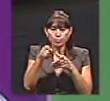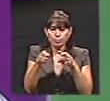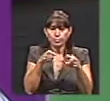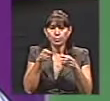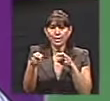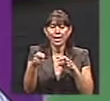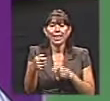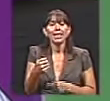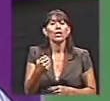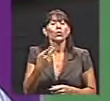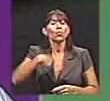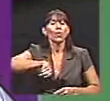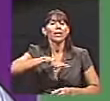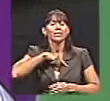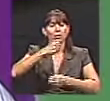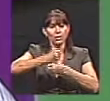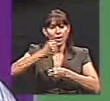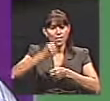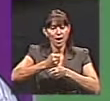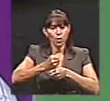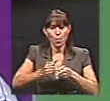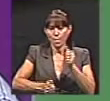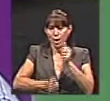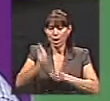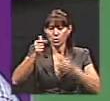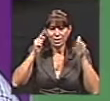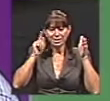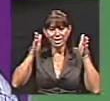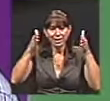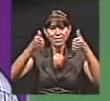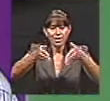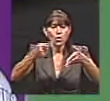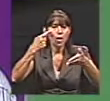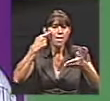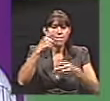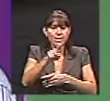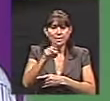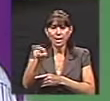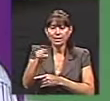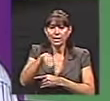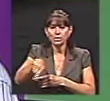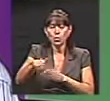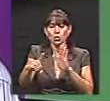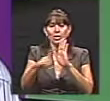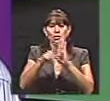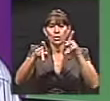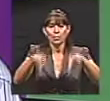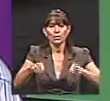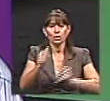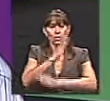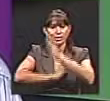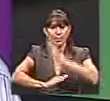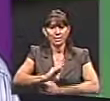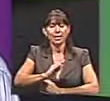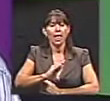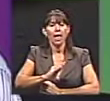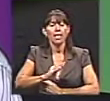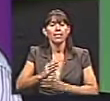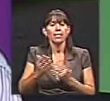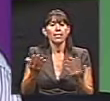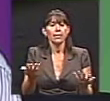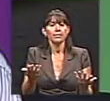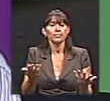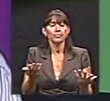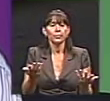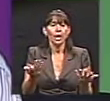gran parte de nuestro accionar está dirigido a la fiscalización de los derechos de las personas con discapacidad,